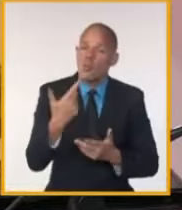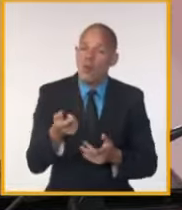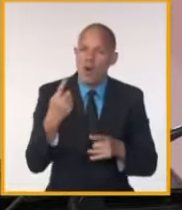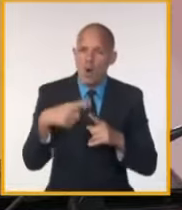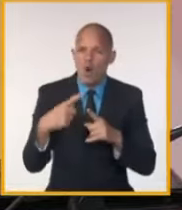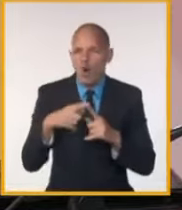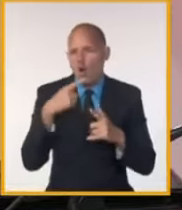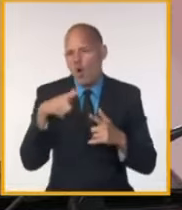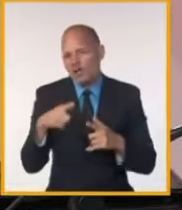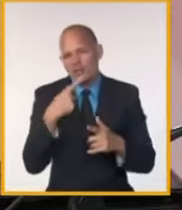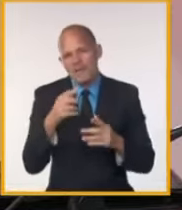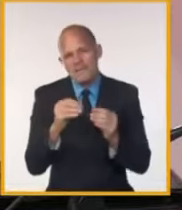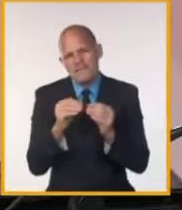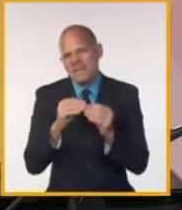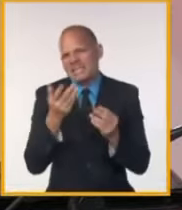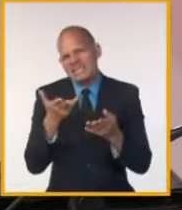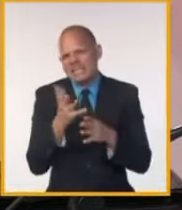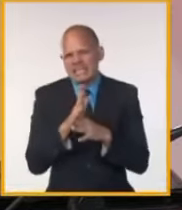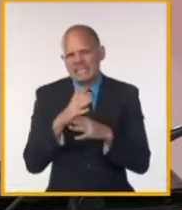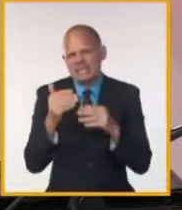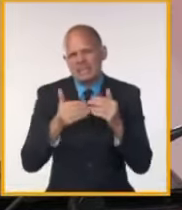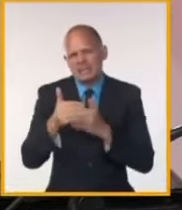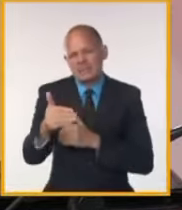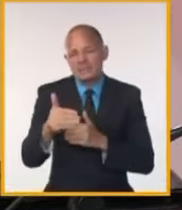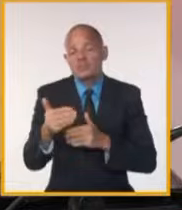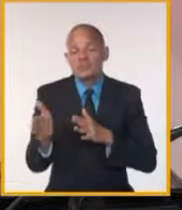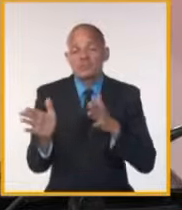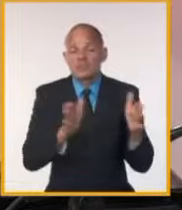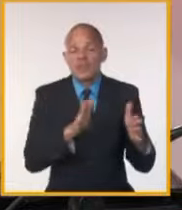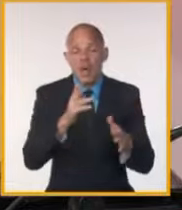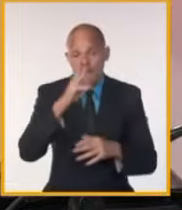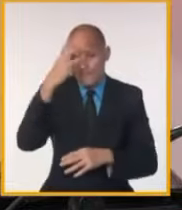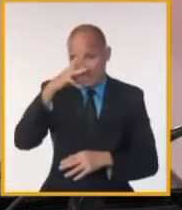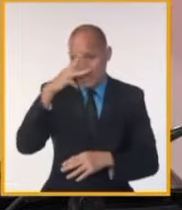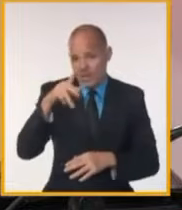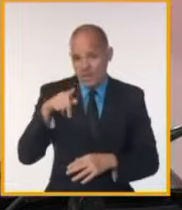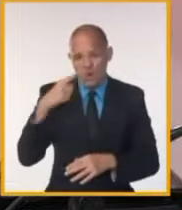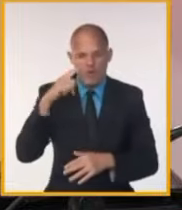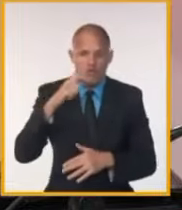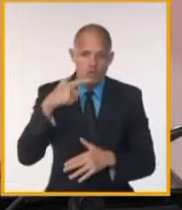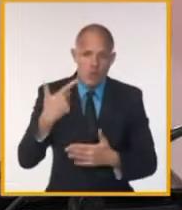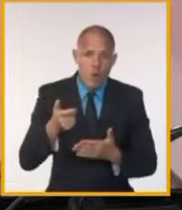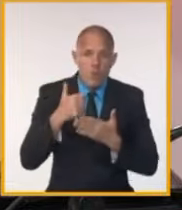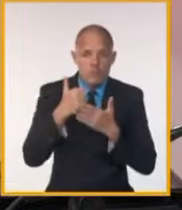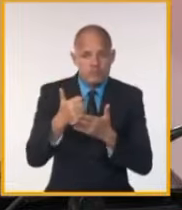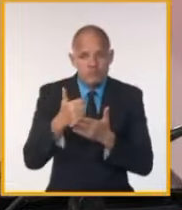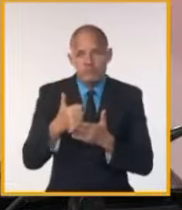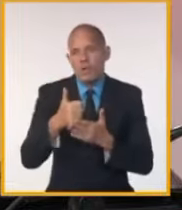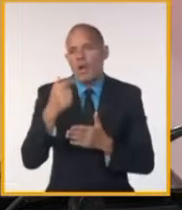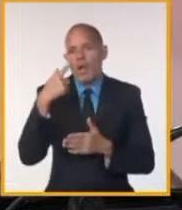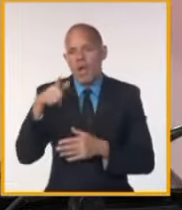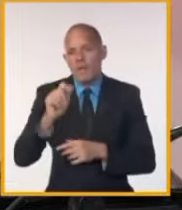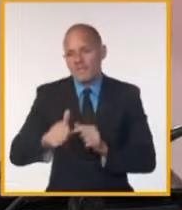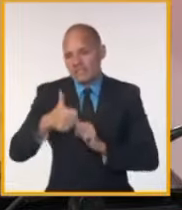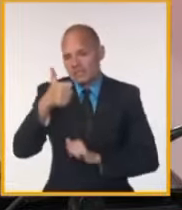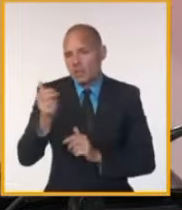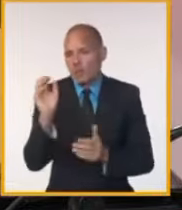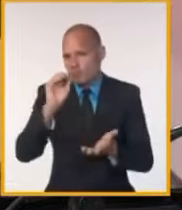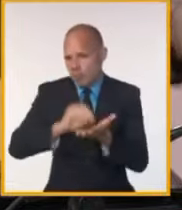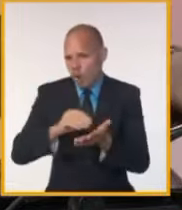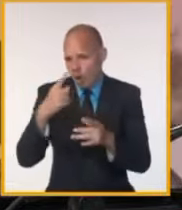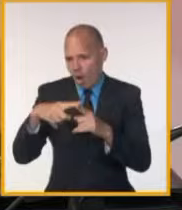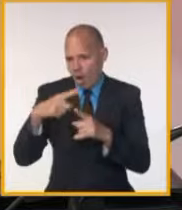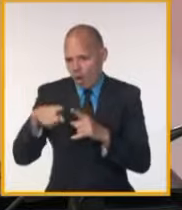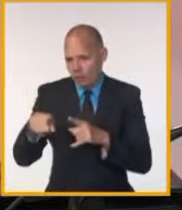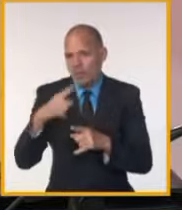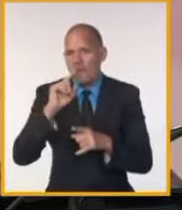que significa por supuesto esa La Ascensión de Claudia chinbao para la región para México en particular Y esa política